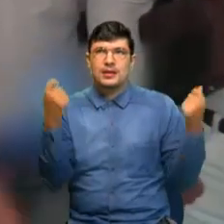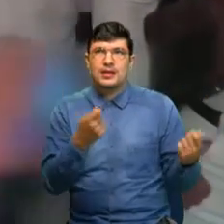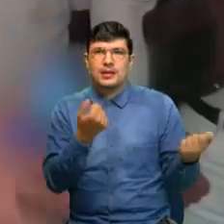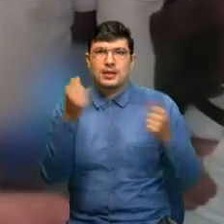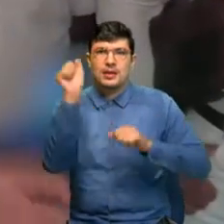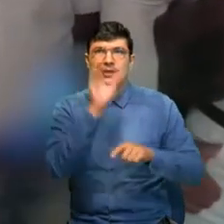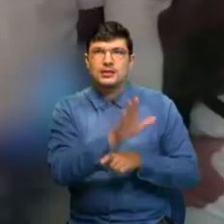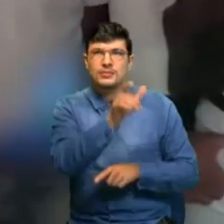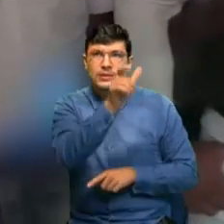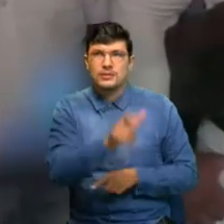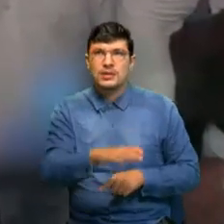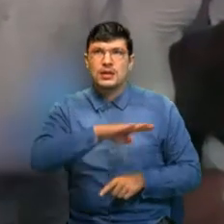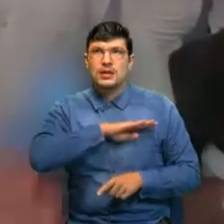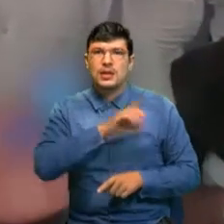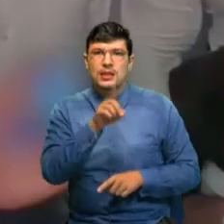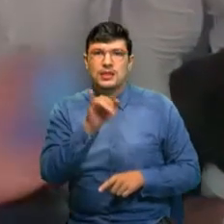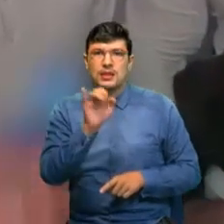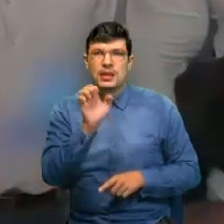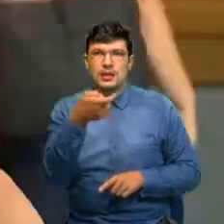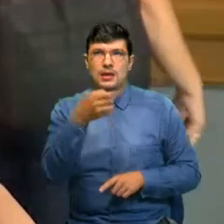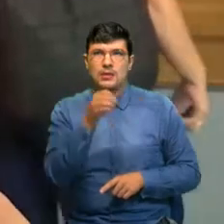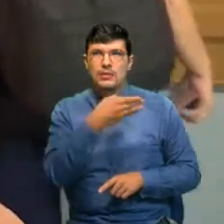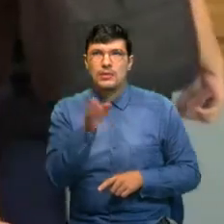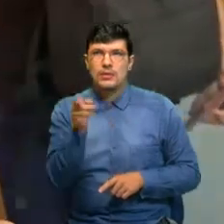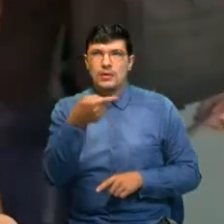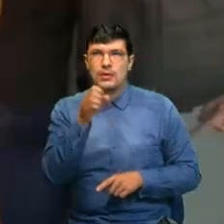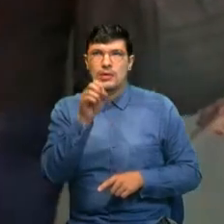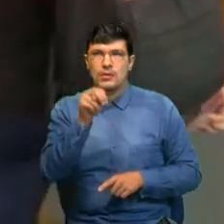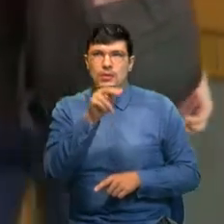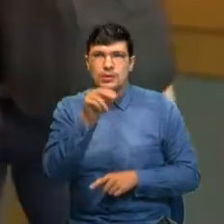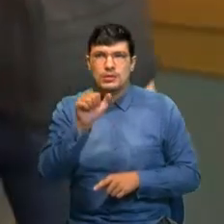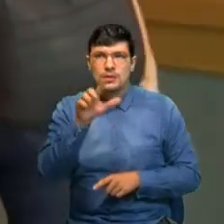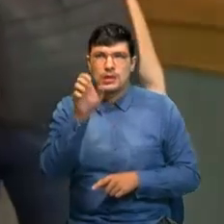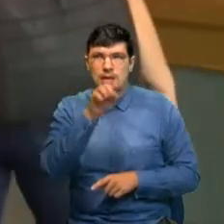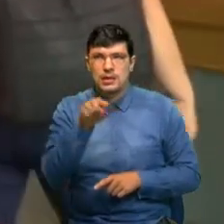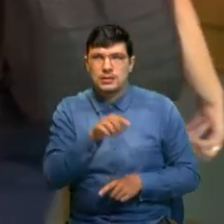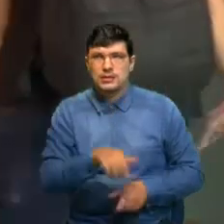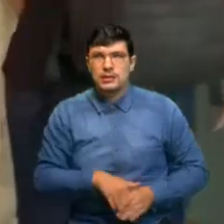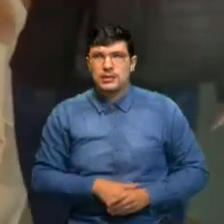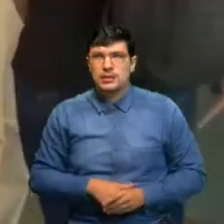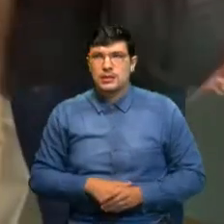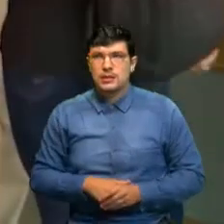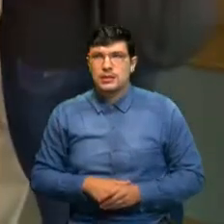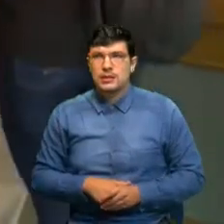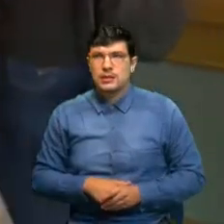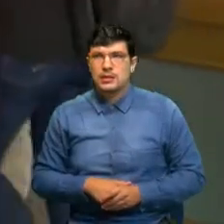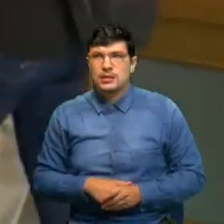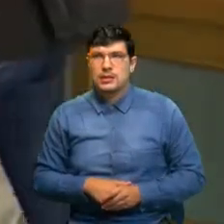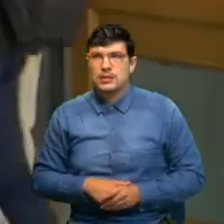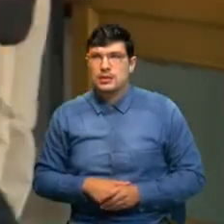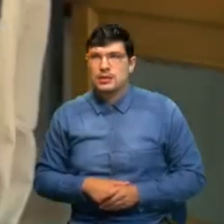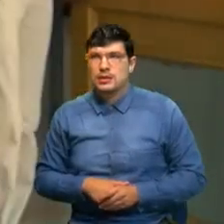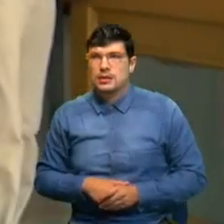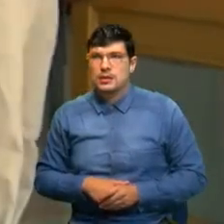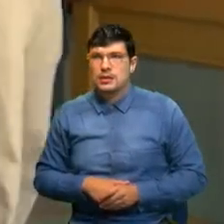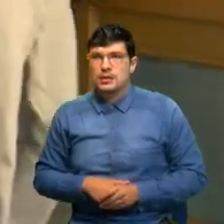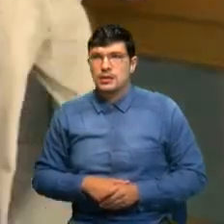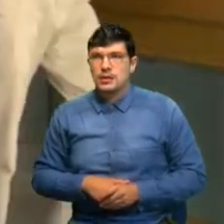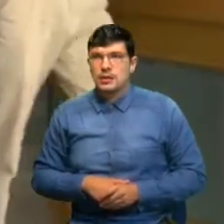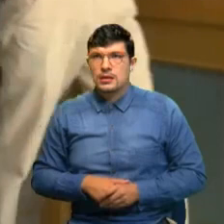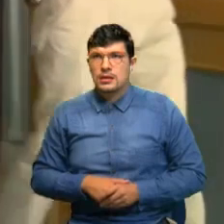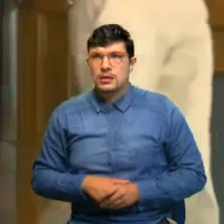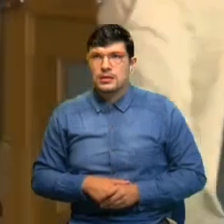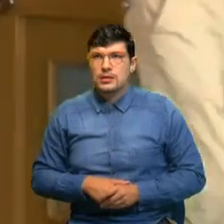hoy es alcalde, Diego González. Pues indiscutiblemente es la pérdida de una persona